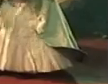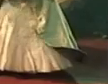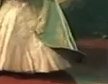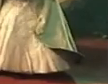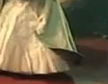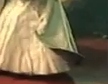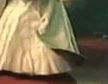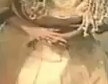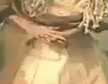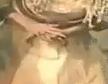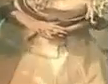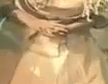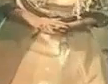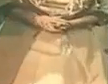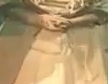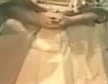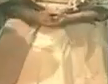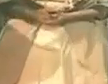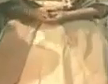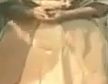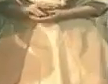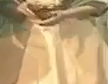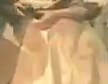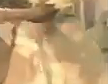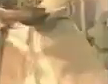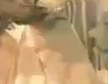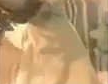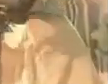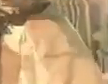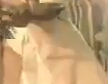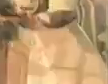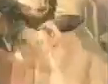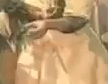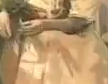Ahí está. Para usted, preciosura, Marisa Vidilla.